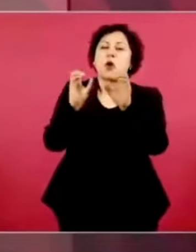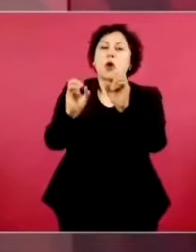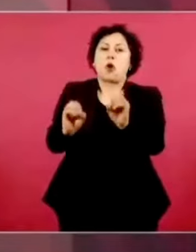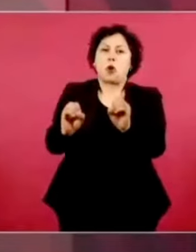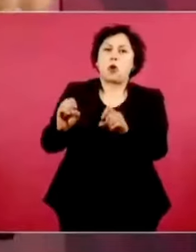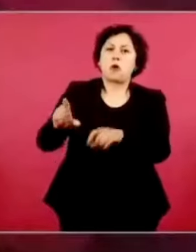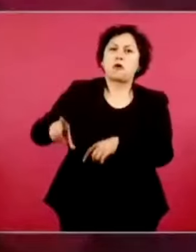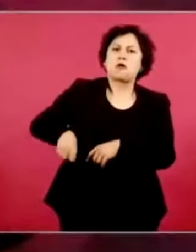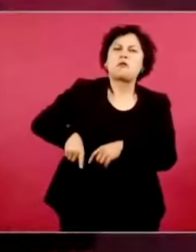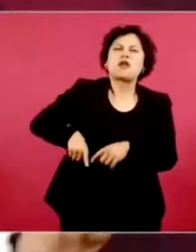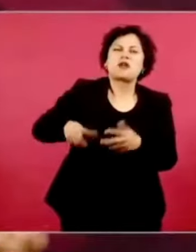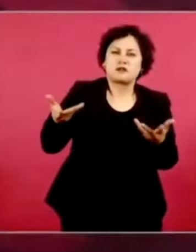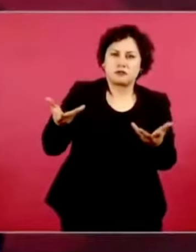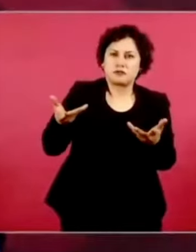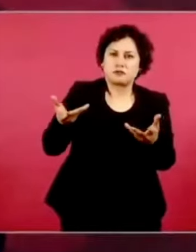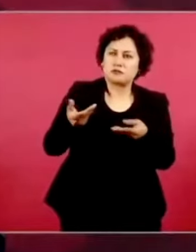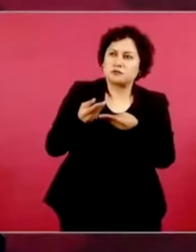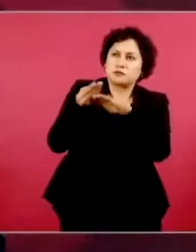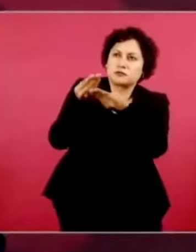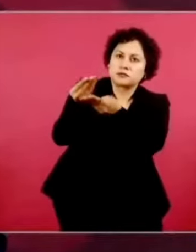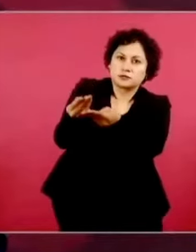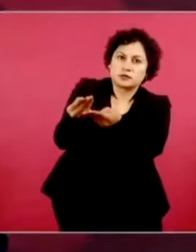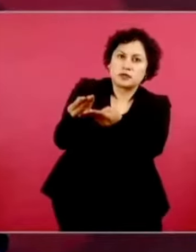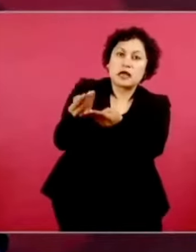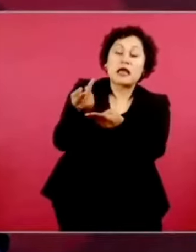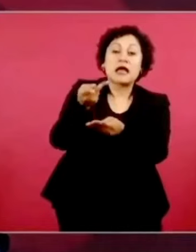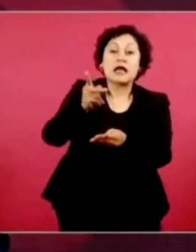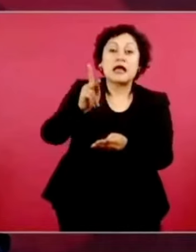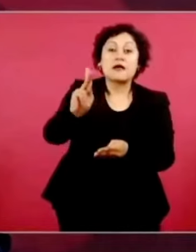Pero no eran esclavos.